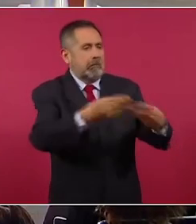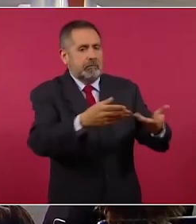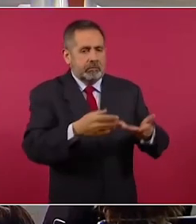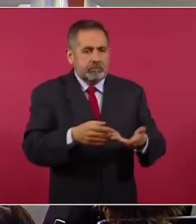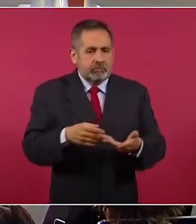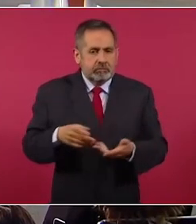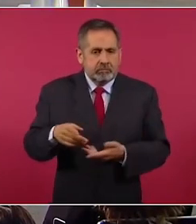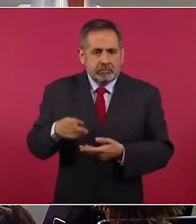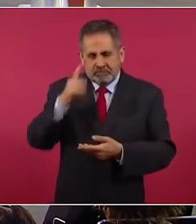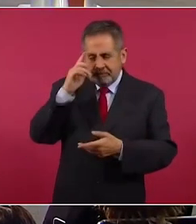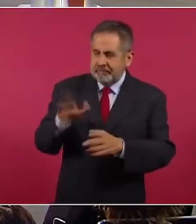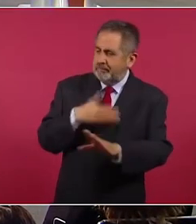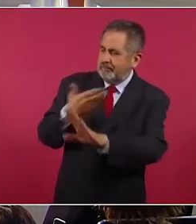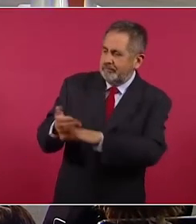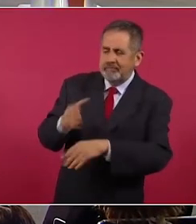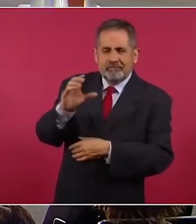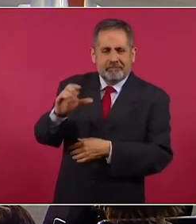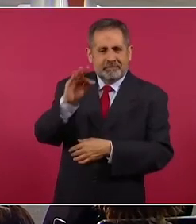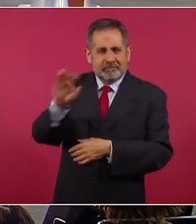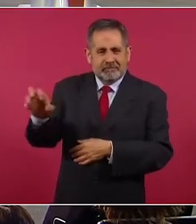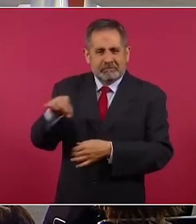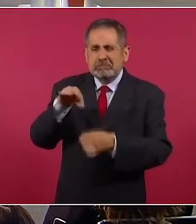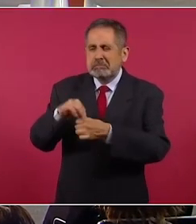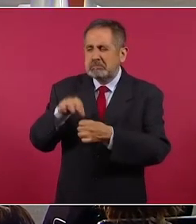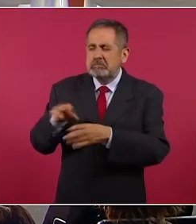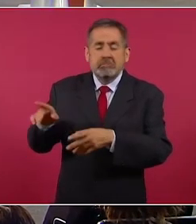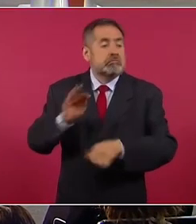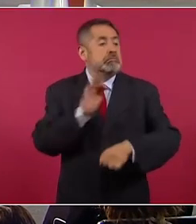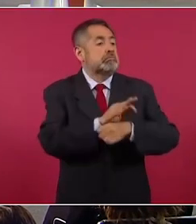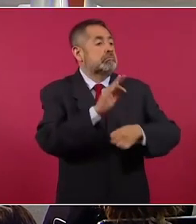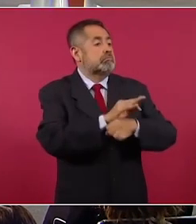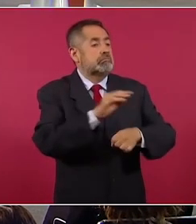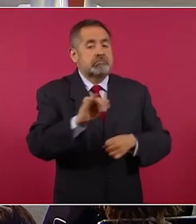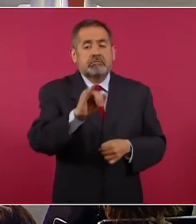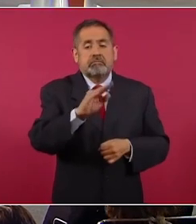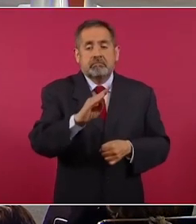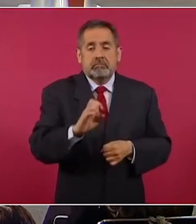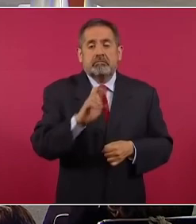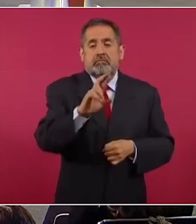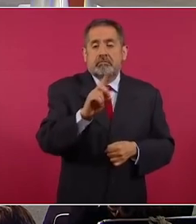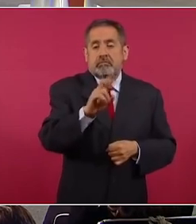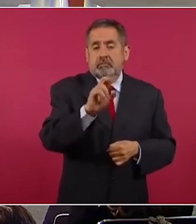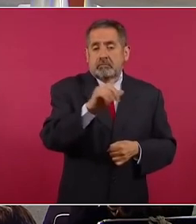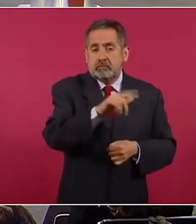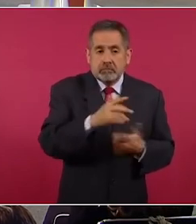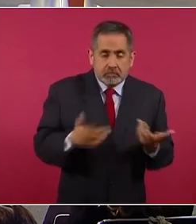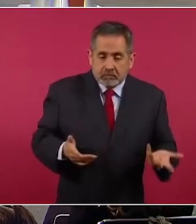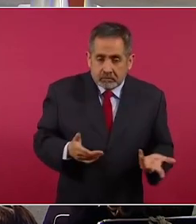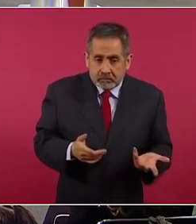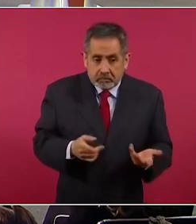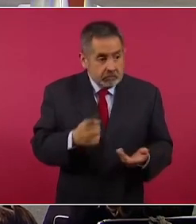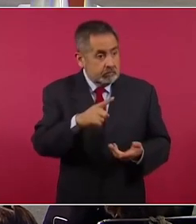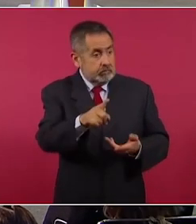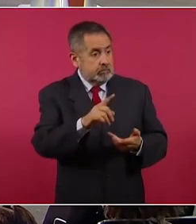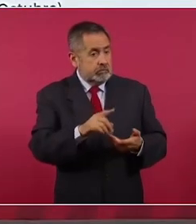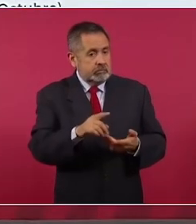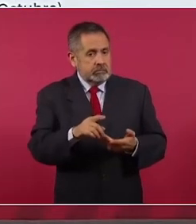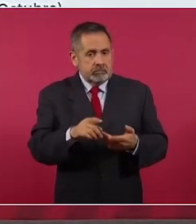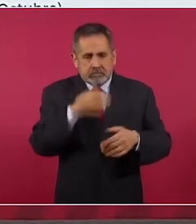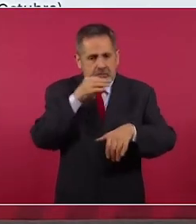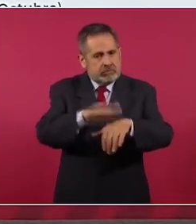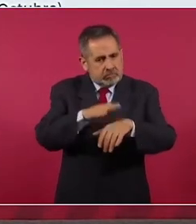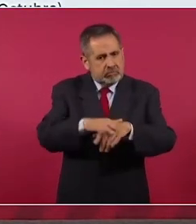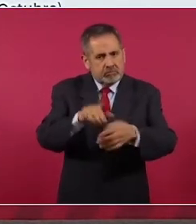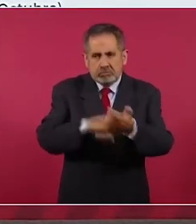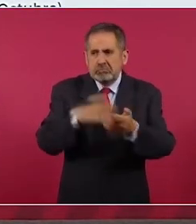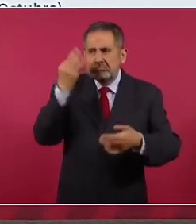contra de la Comisión Federal de Electricidad y a favor de Iberdrola, y todavía se molestan cuando se les dice que